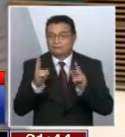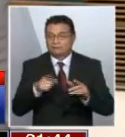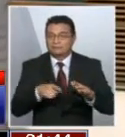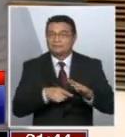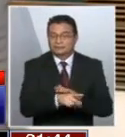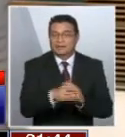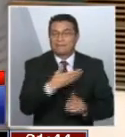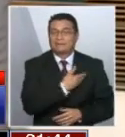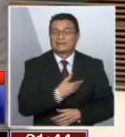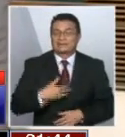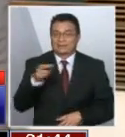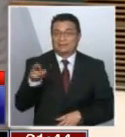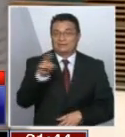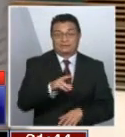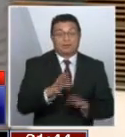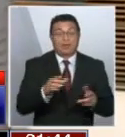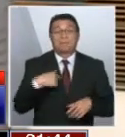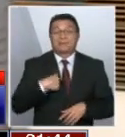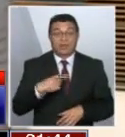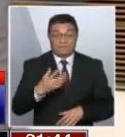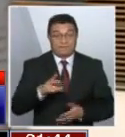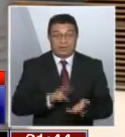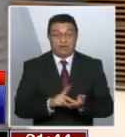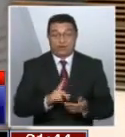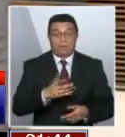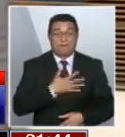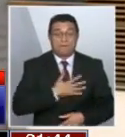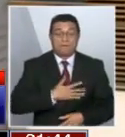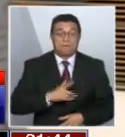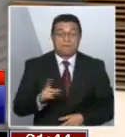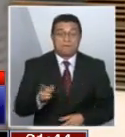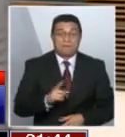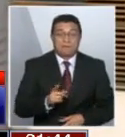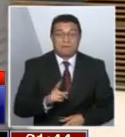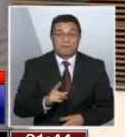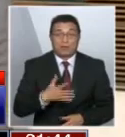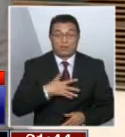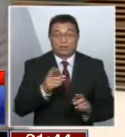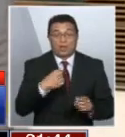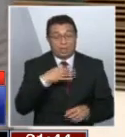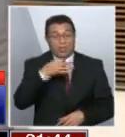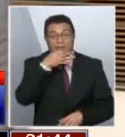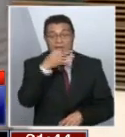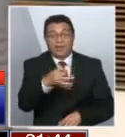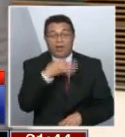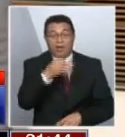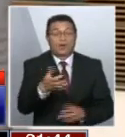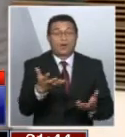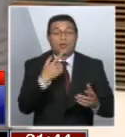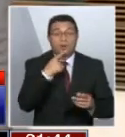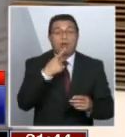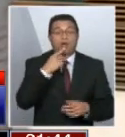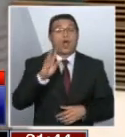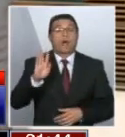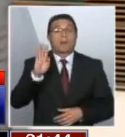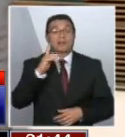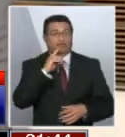Pero a mí no me gusta, en verdad, y por eso no he expresado ningún tipo de